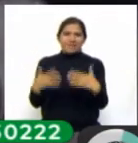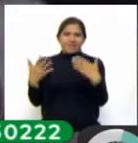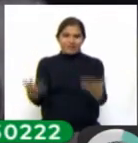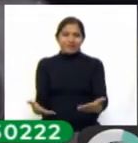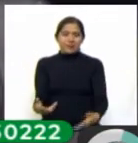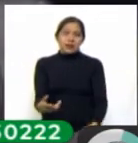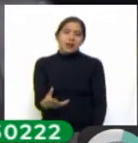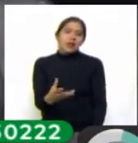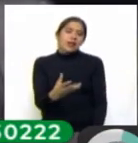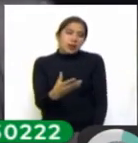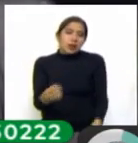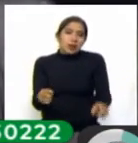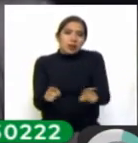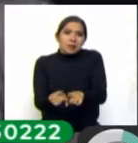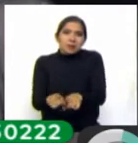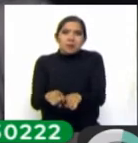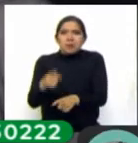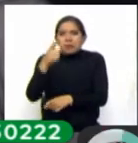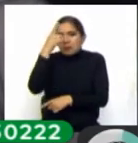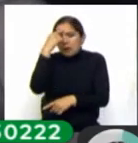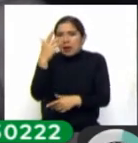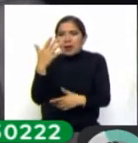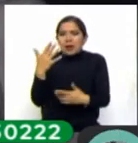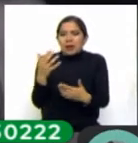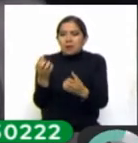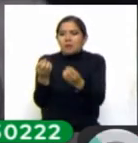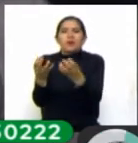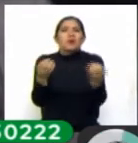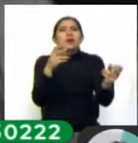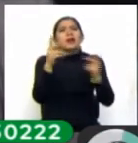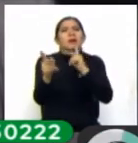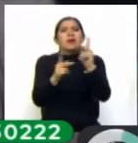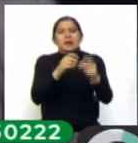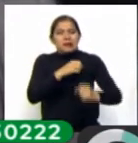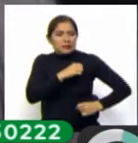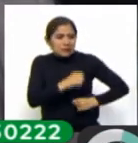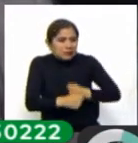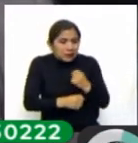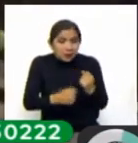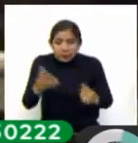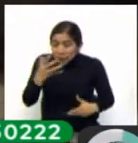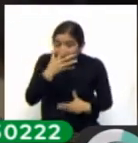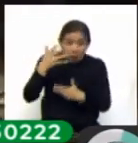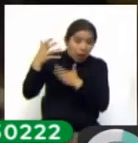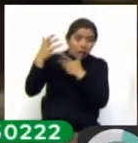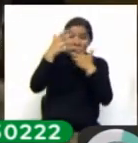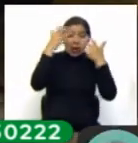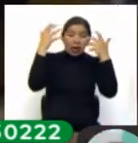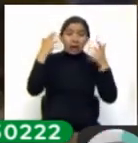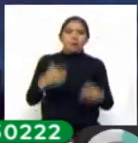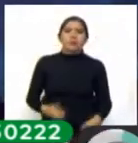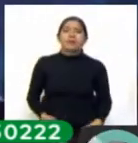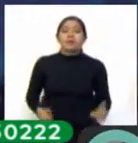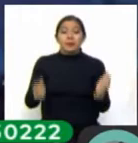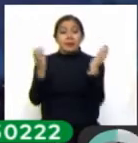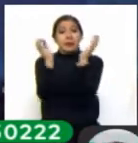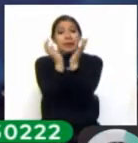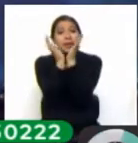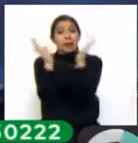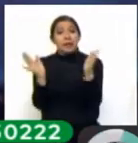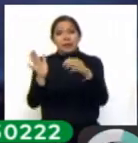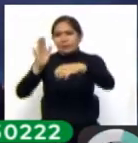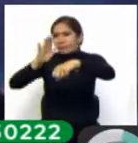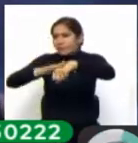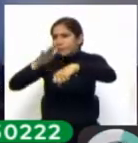también para poder evacuar a muchas personas que estaban ya sí, sufriendo el tema de gas. La Defensoría del Pueblo reiteró